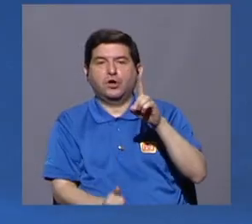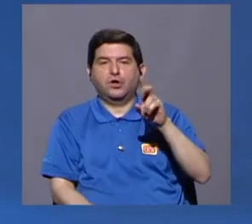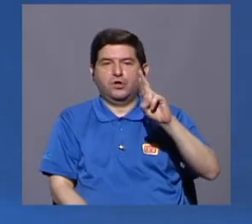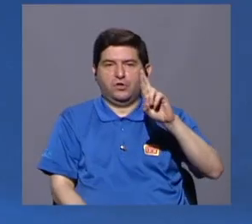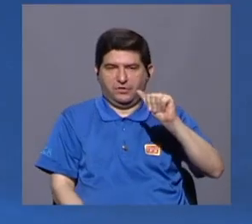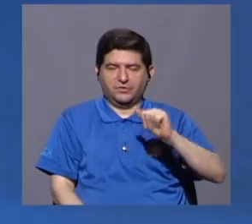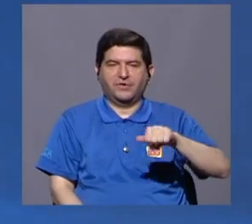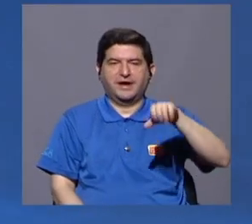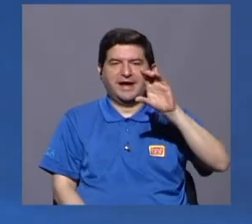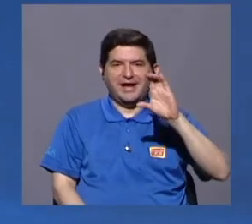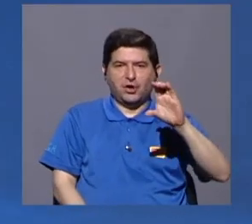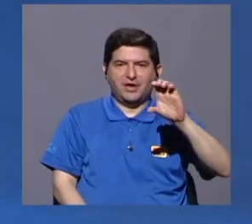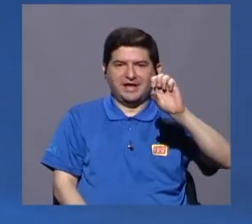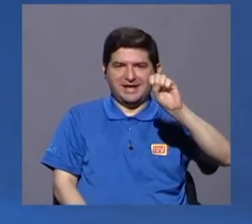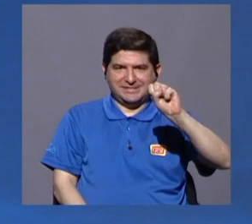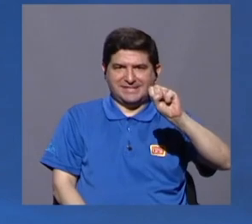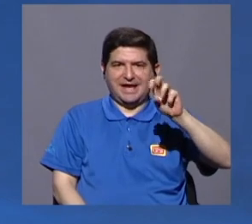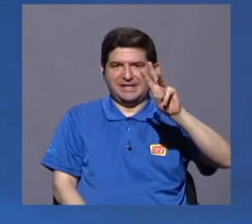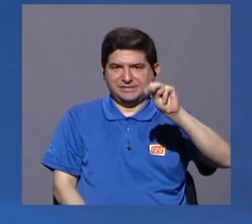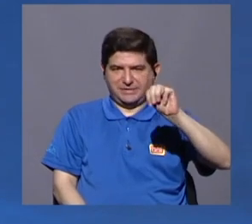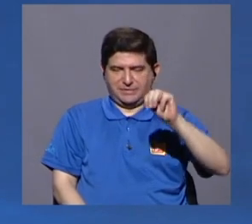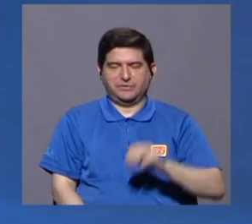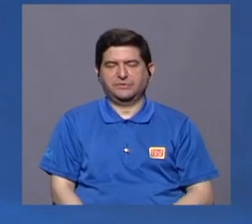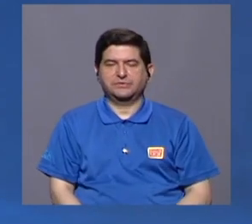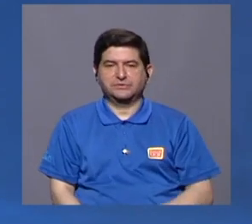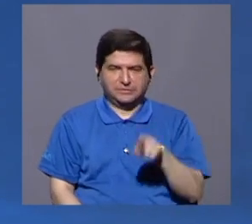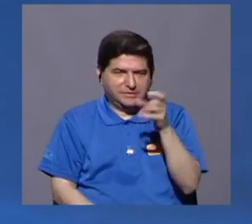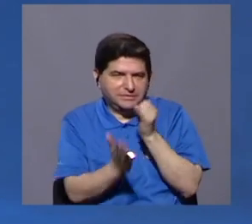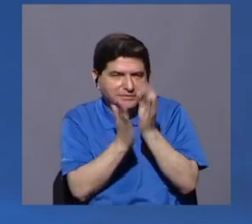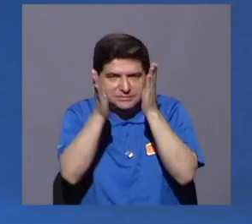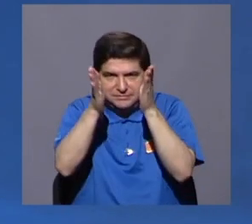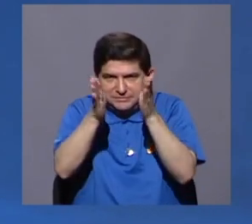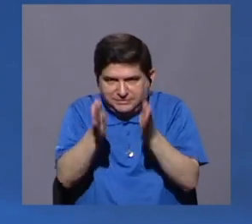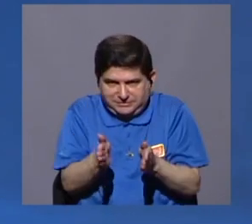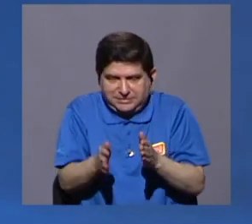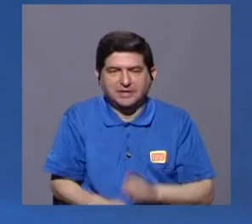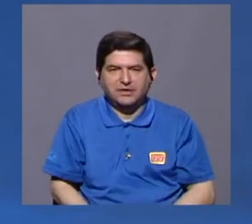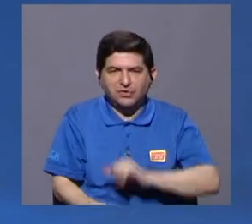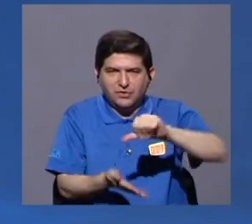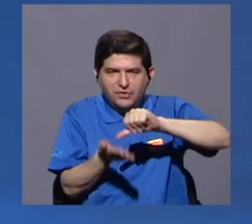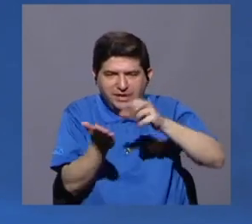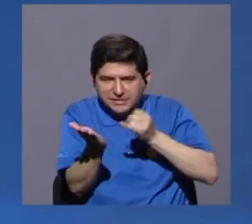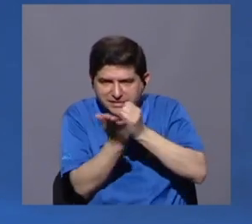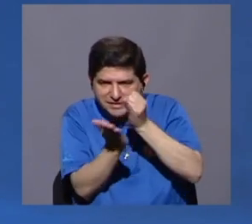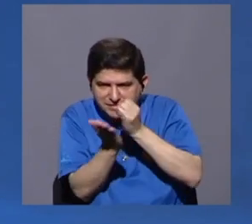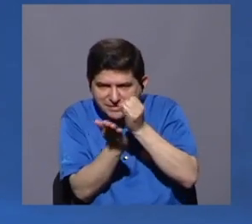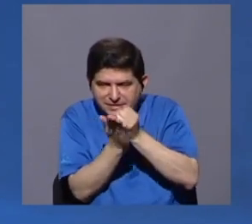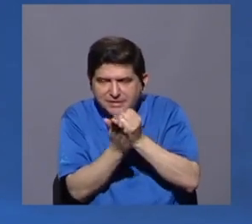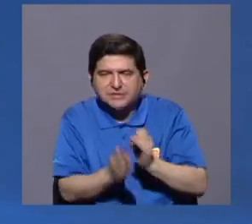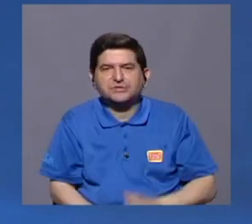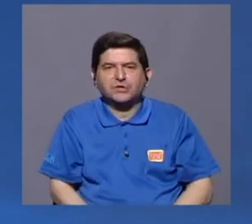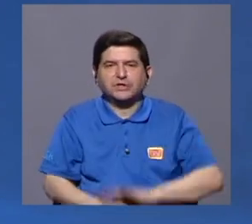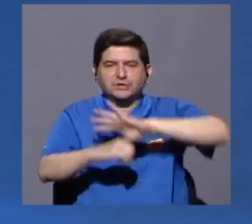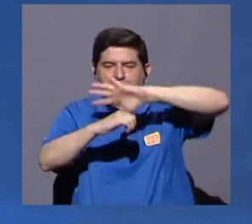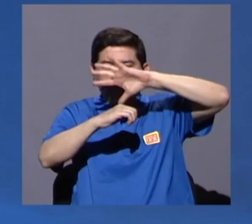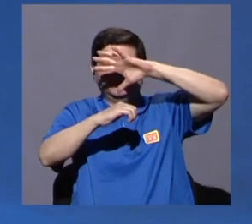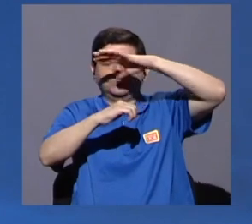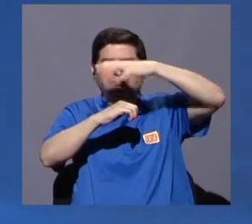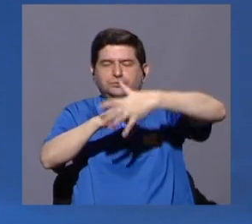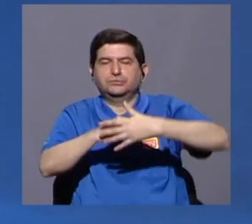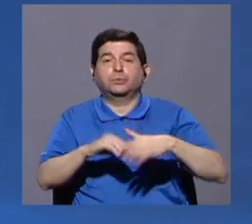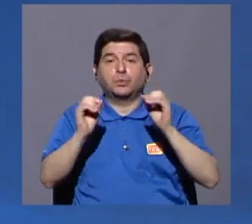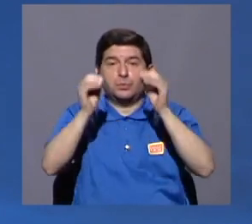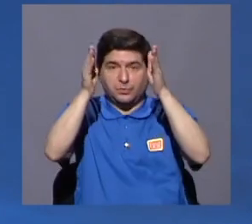carolina salas matamoros quien es investigadora del centro investigaciones espaciales y